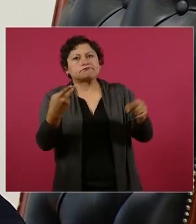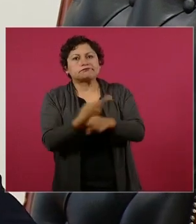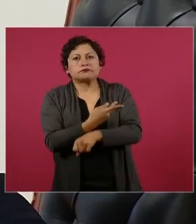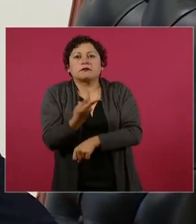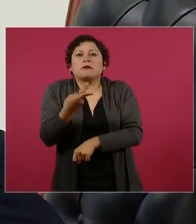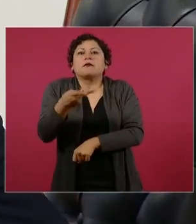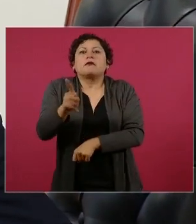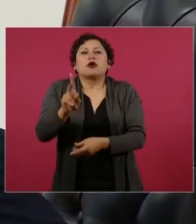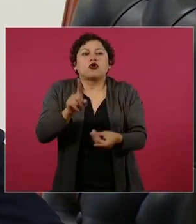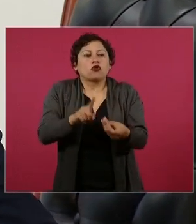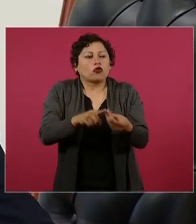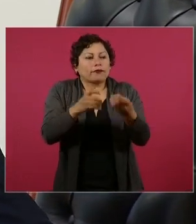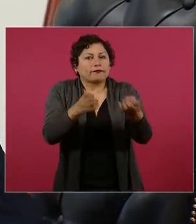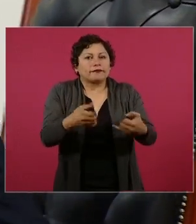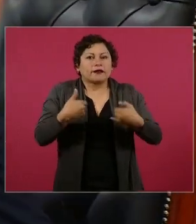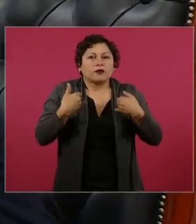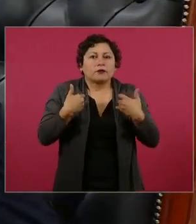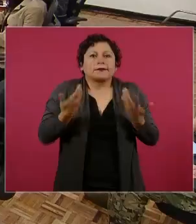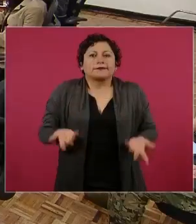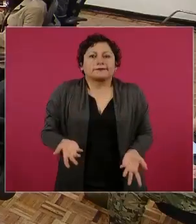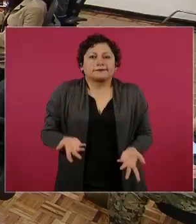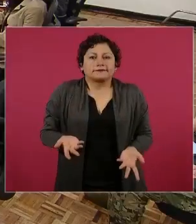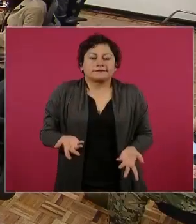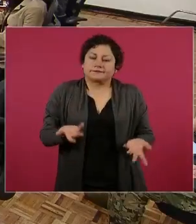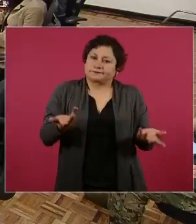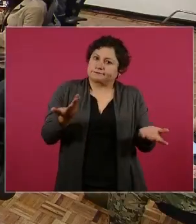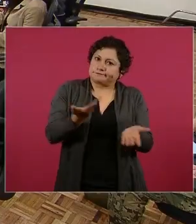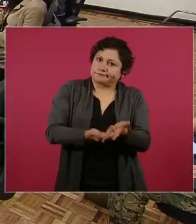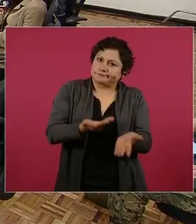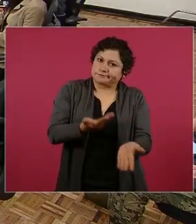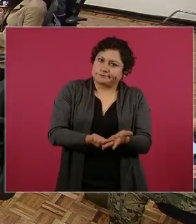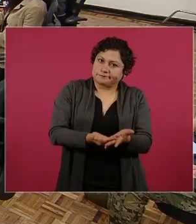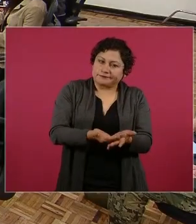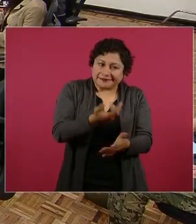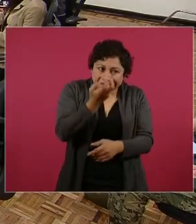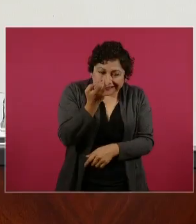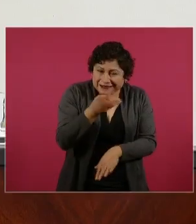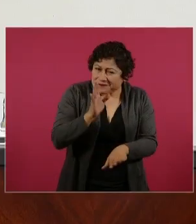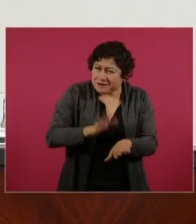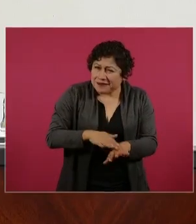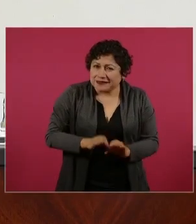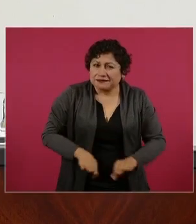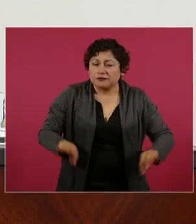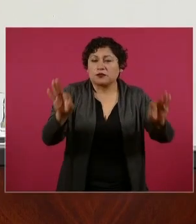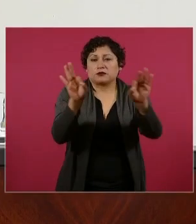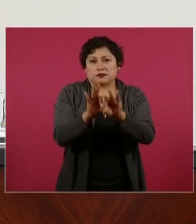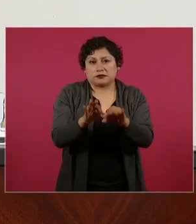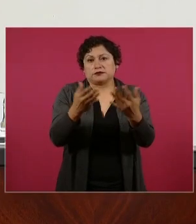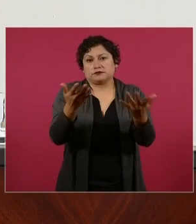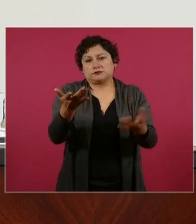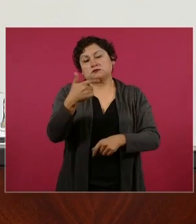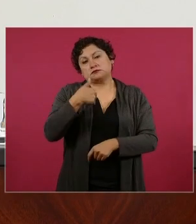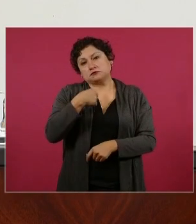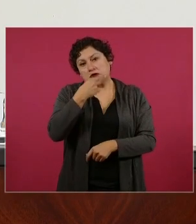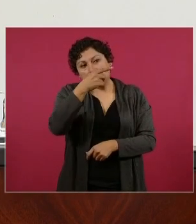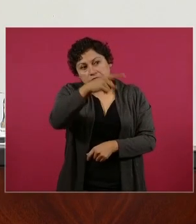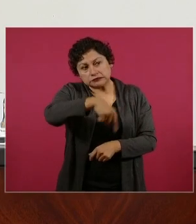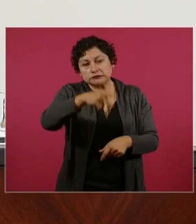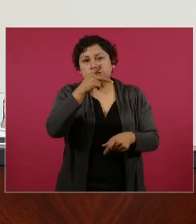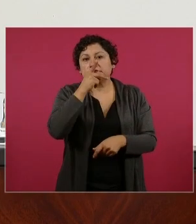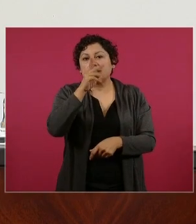Entonces, eso es lo que más nos importa. Y les dije a los padres, y también para que todo el pueblo lo